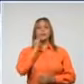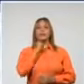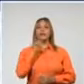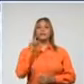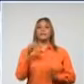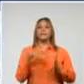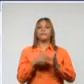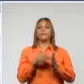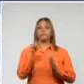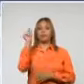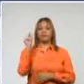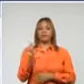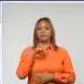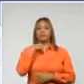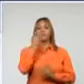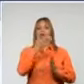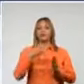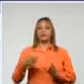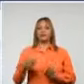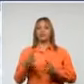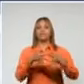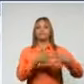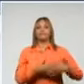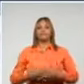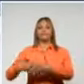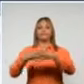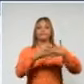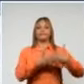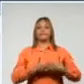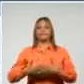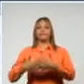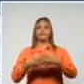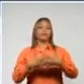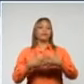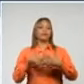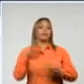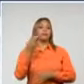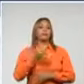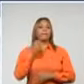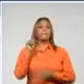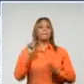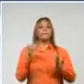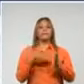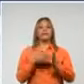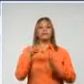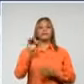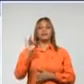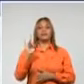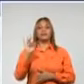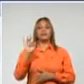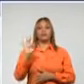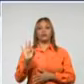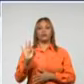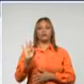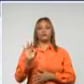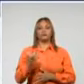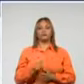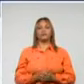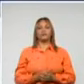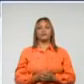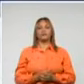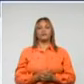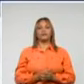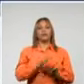personas fallecieron en Estados Unidos. Estamos hablando de 1.078 y ya acumulan